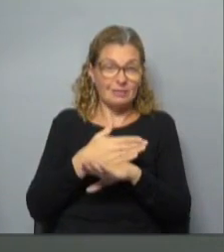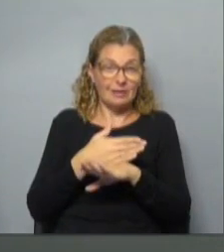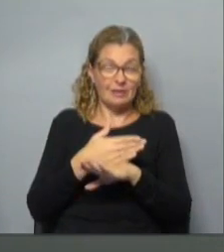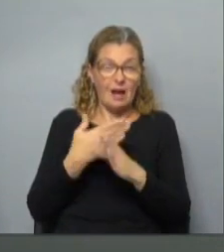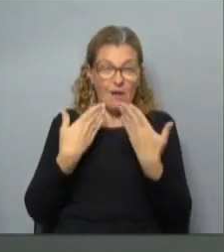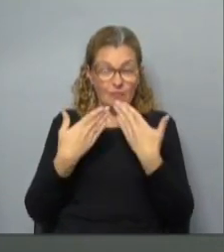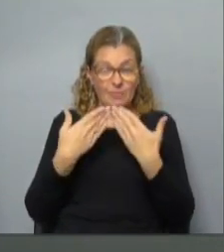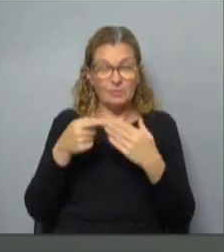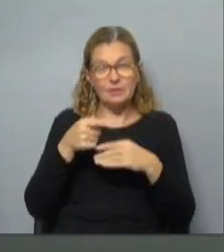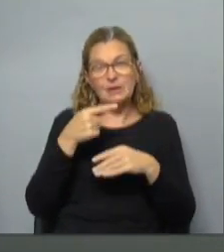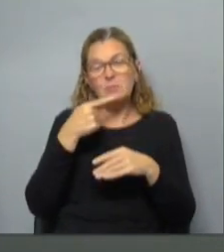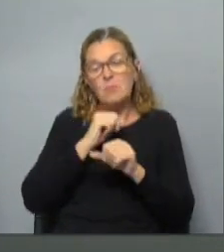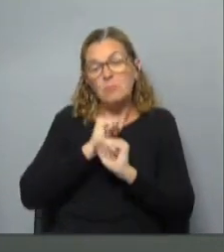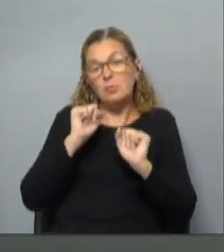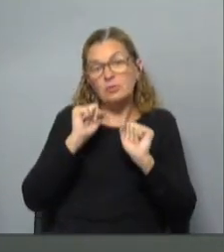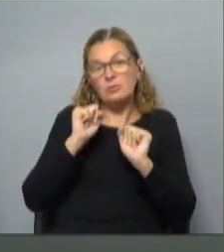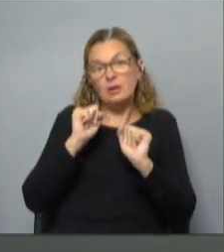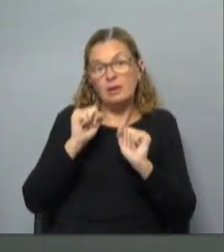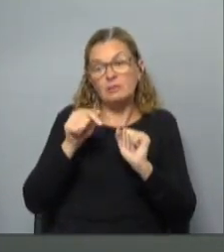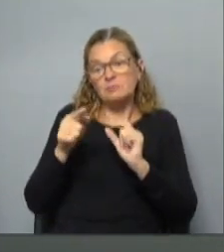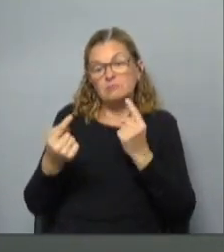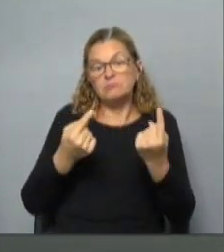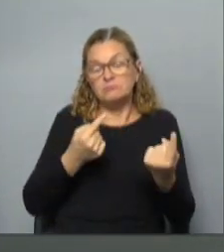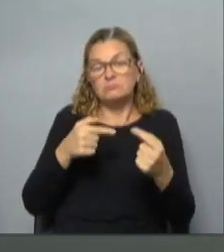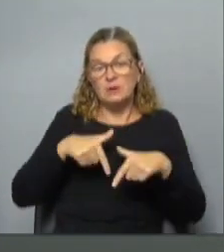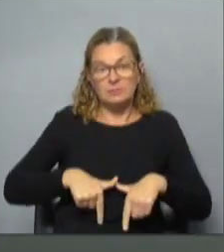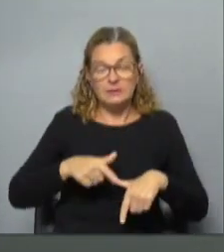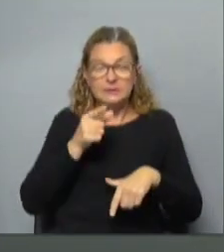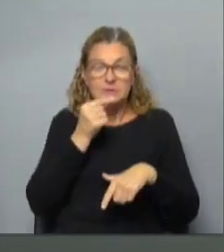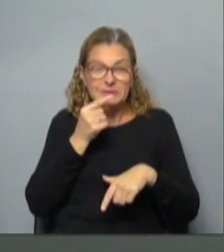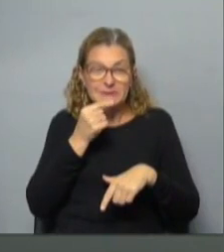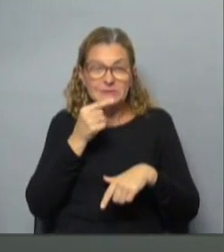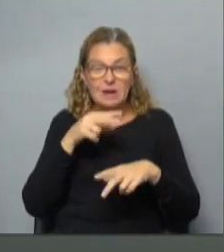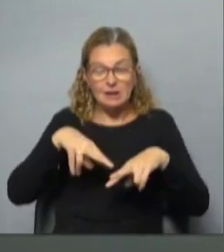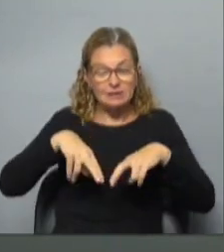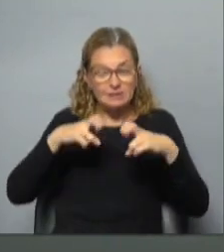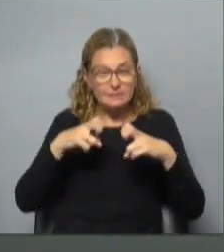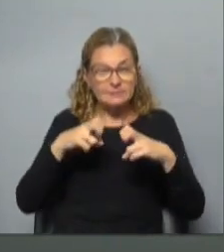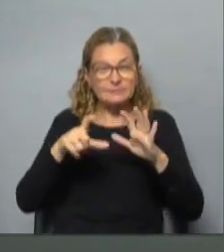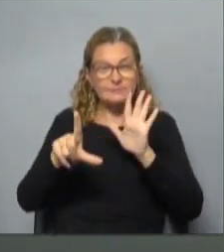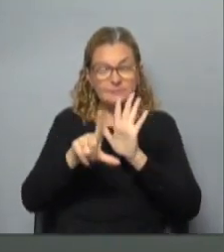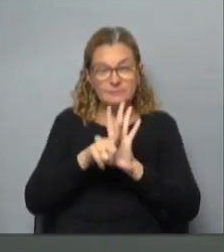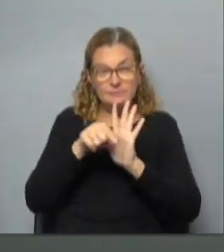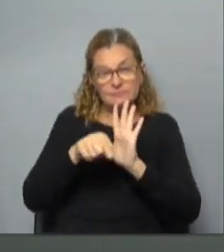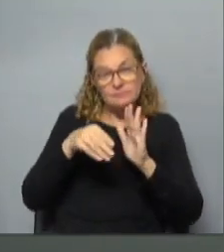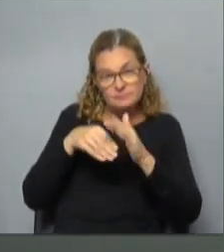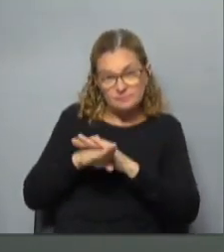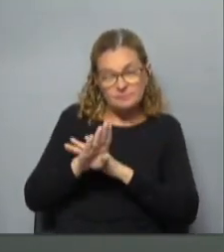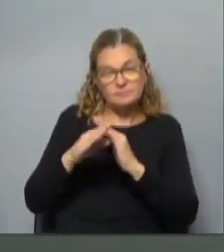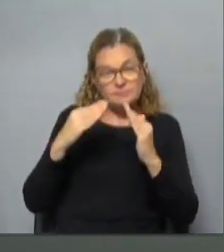con ojeda consultados sobre la posibilidad de alternativa que el ministerio del interior analiza para legitimar este tipo de